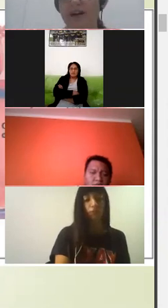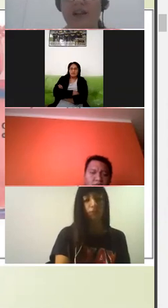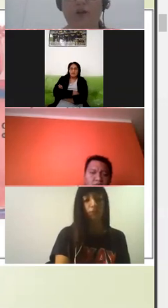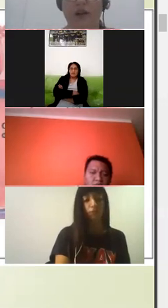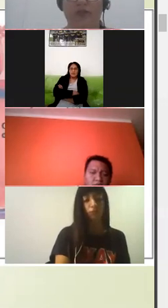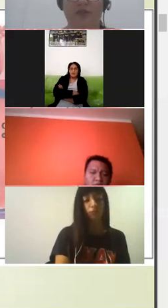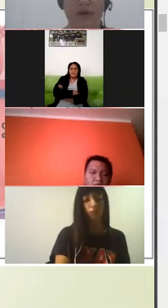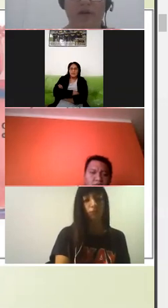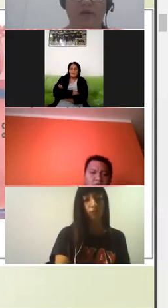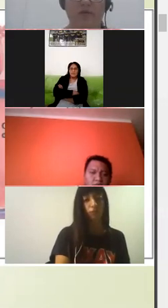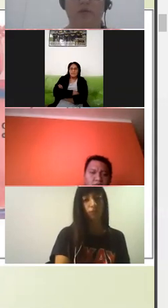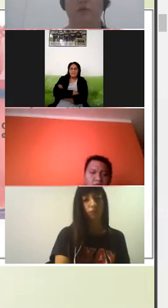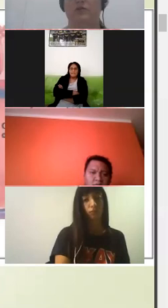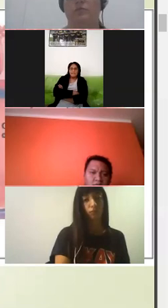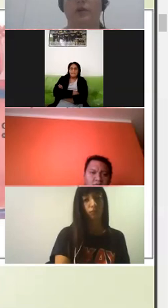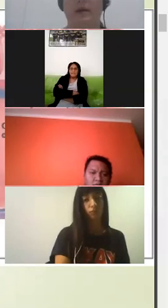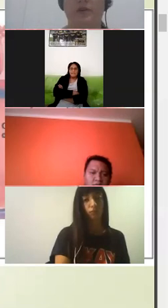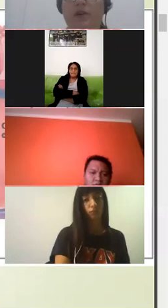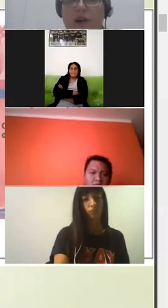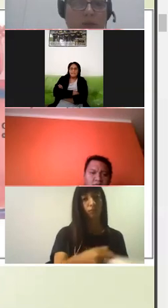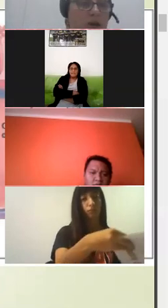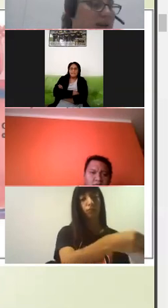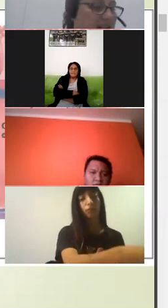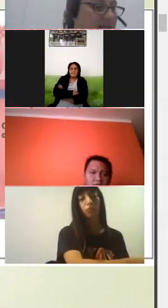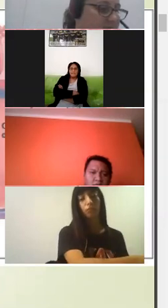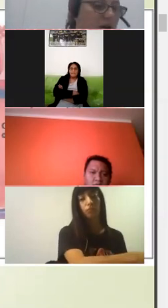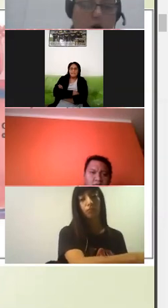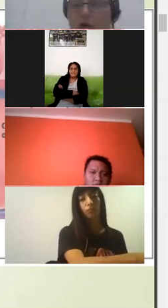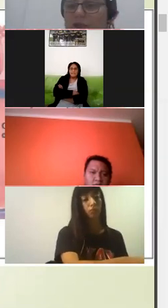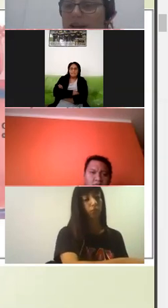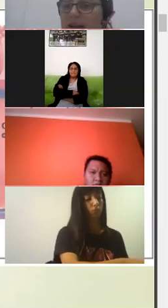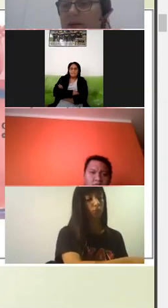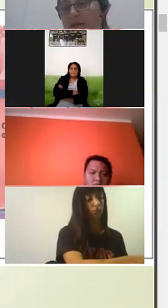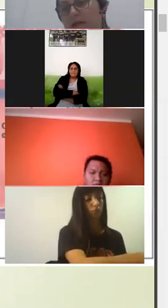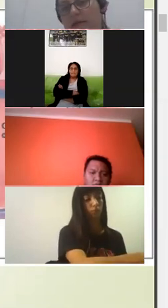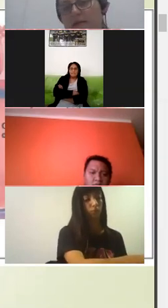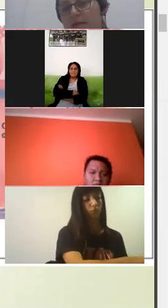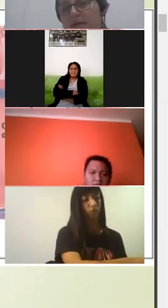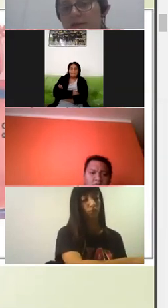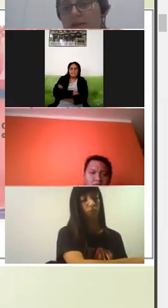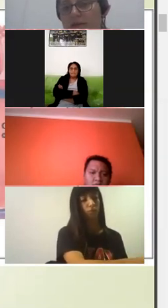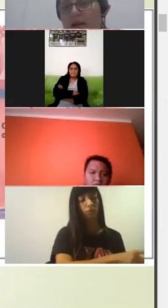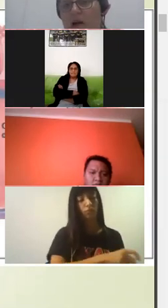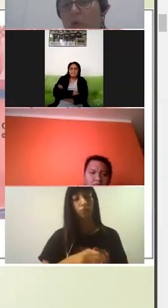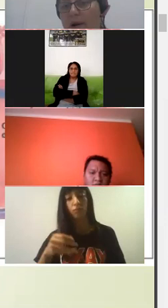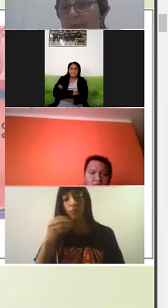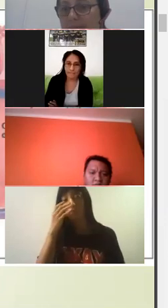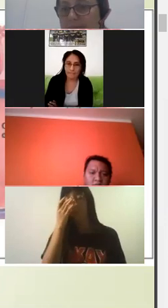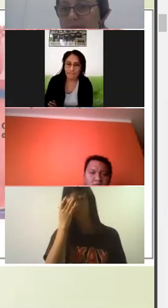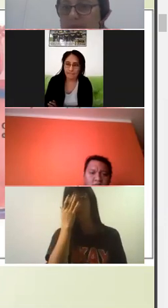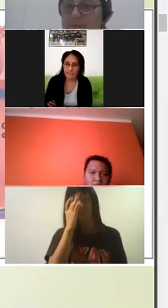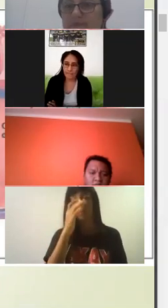¿Para formar qué órganos? A ver, supongamos, ¿qué órganos necesitan contener